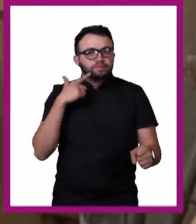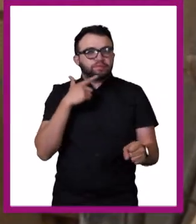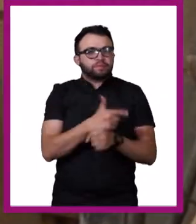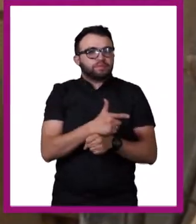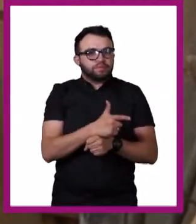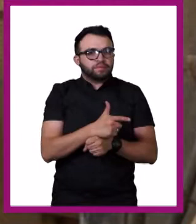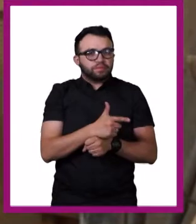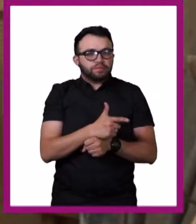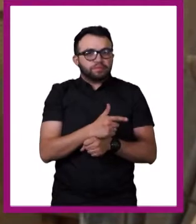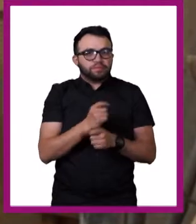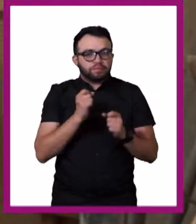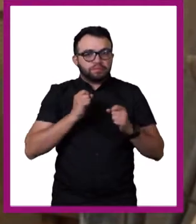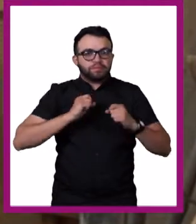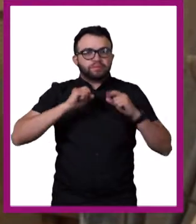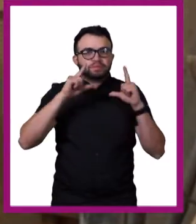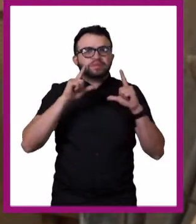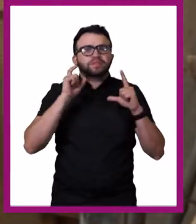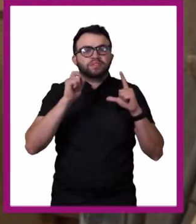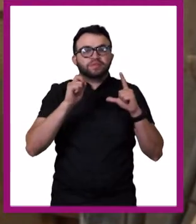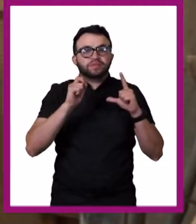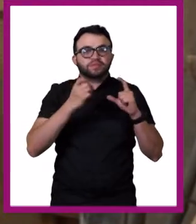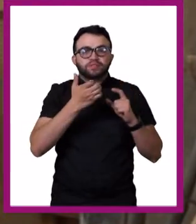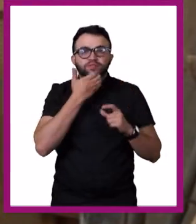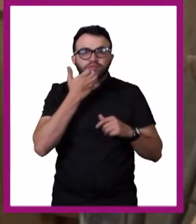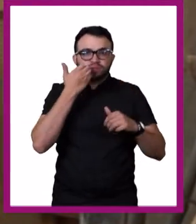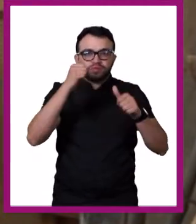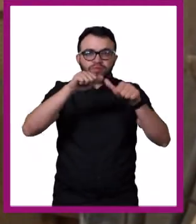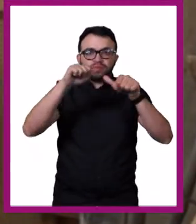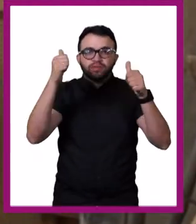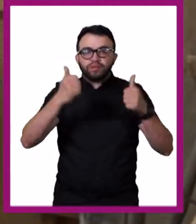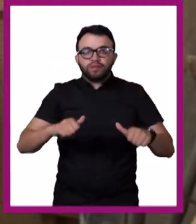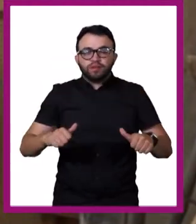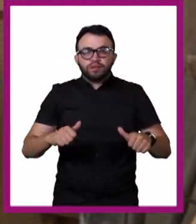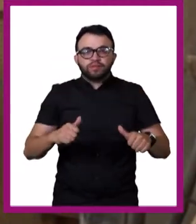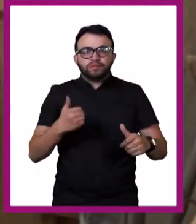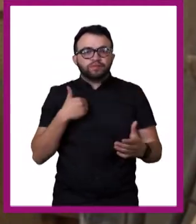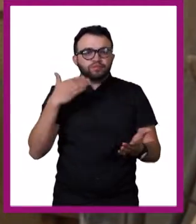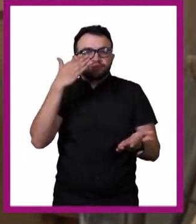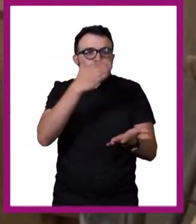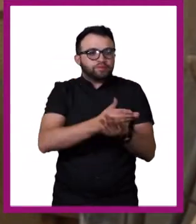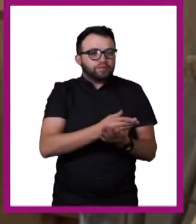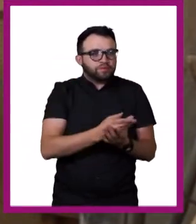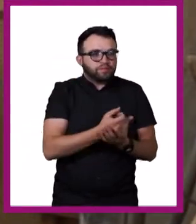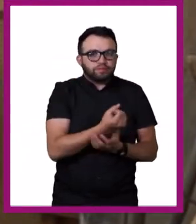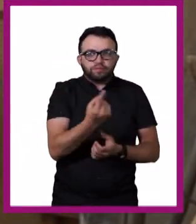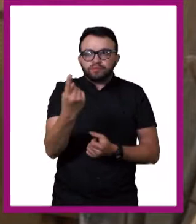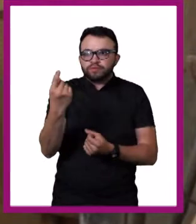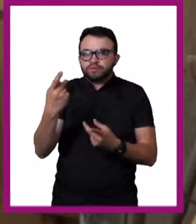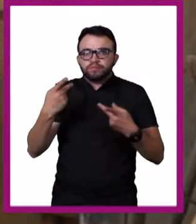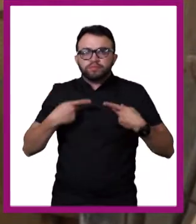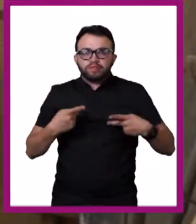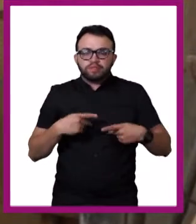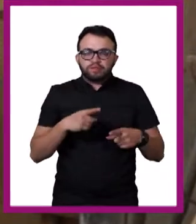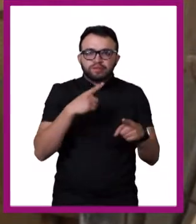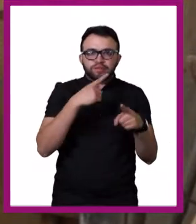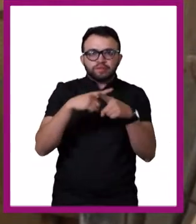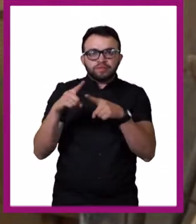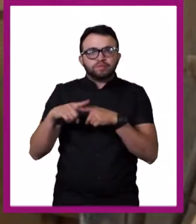fue precisamente la escuela de arte. Encontrarme con gente que tenía las mismas